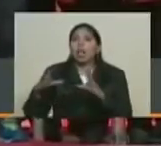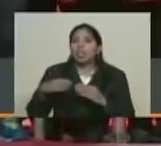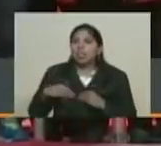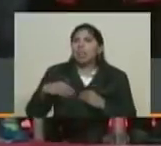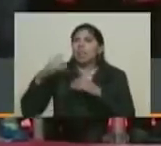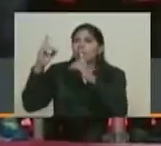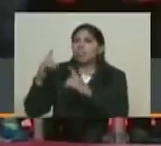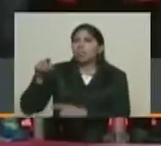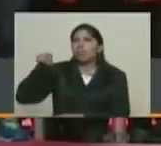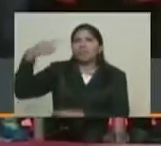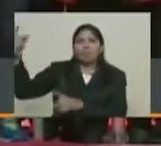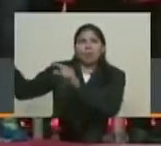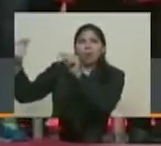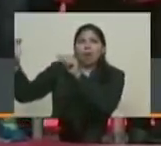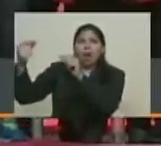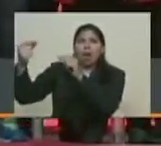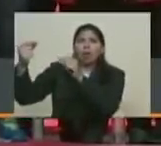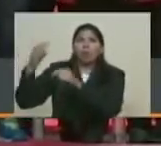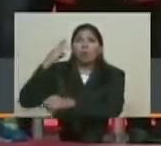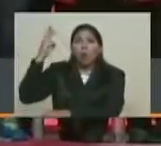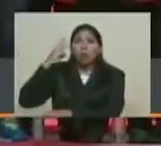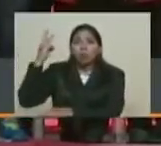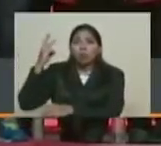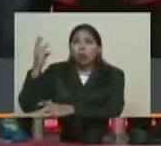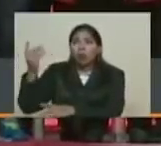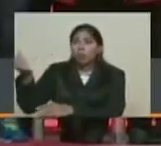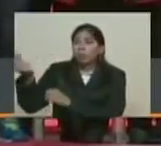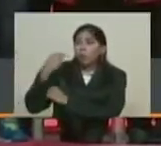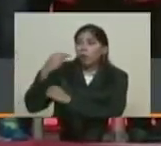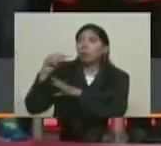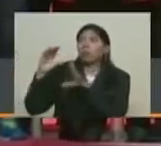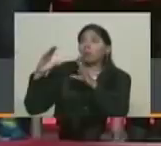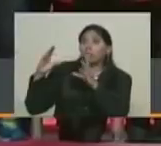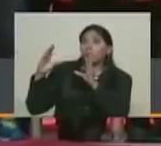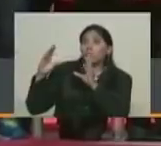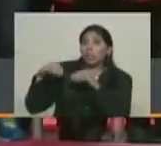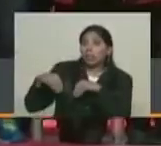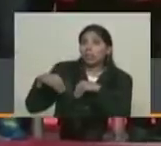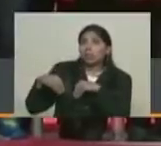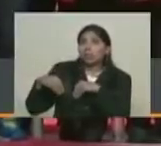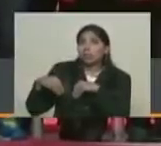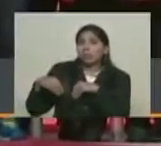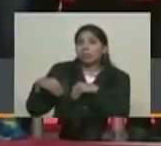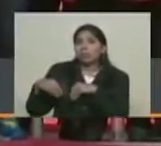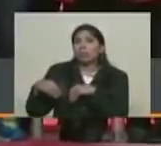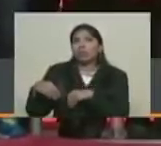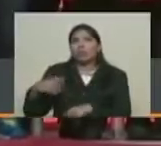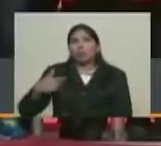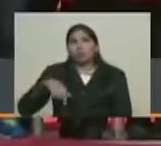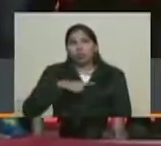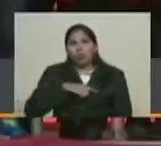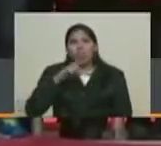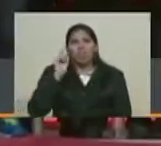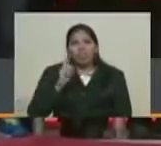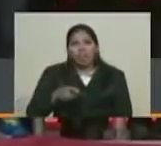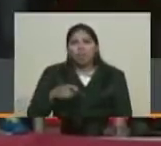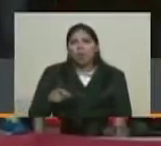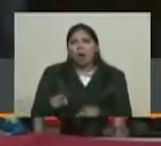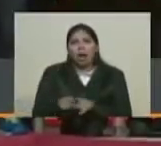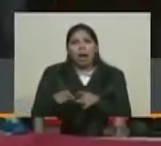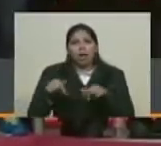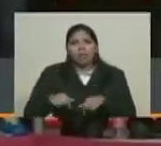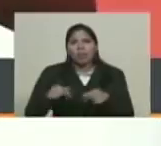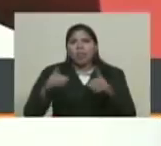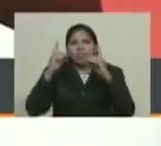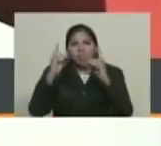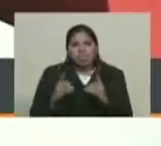Washington y tengamos que ir a una batalla definitiva por la paz en Venezuela,